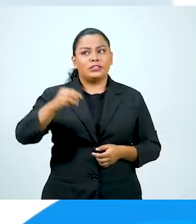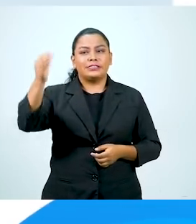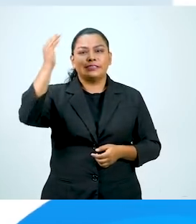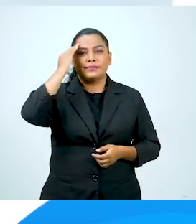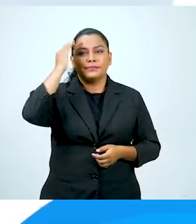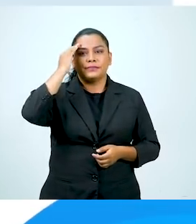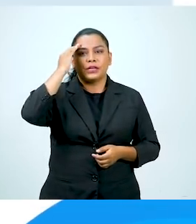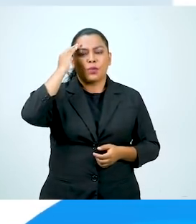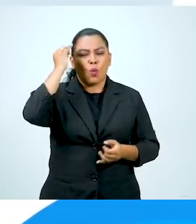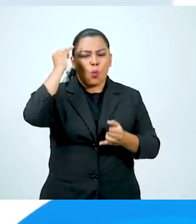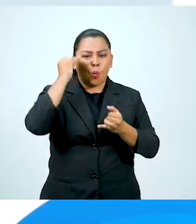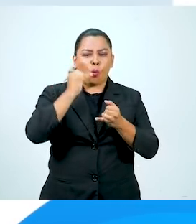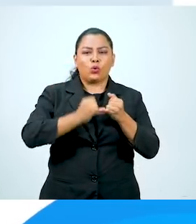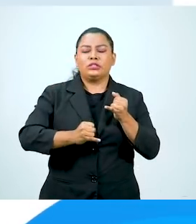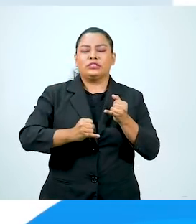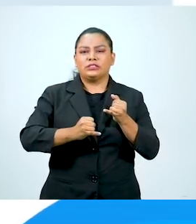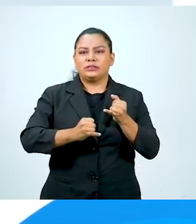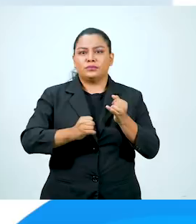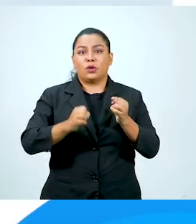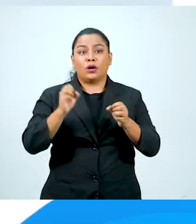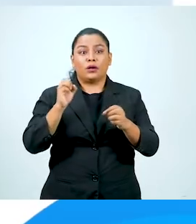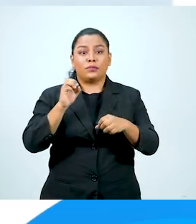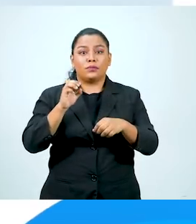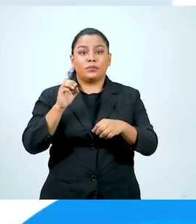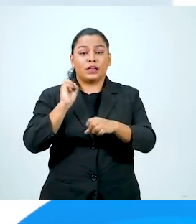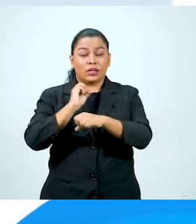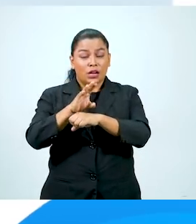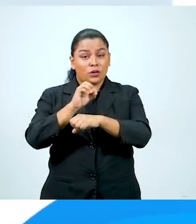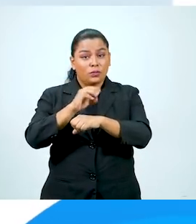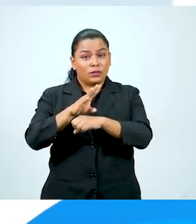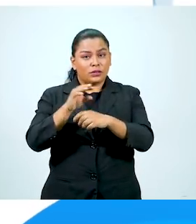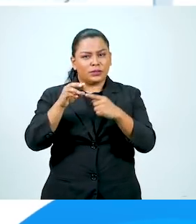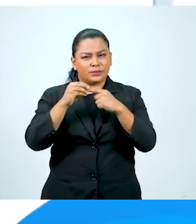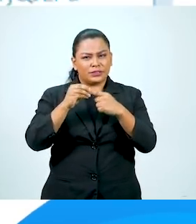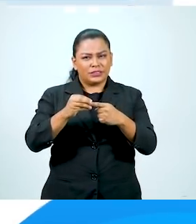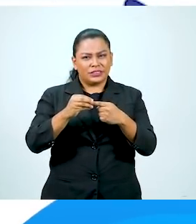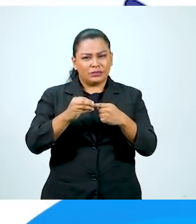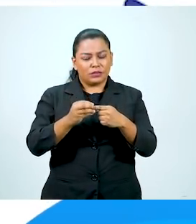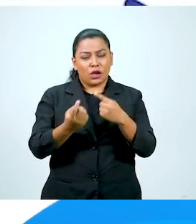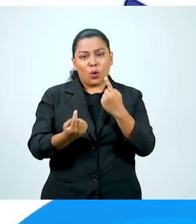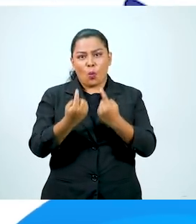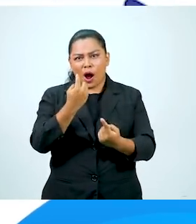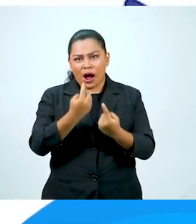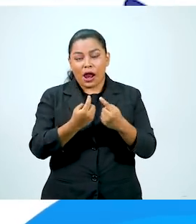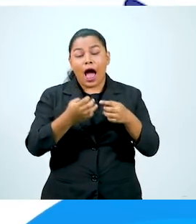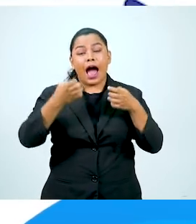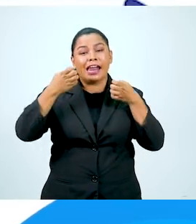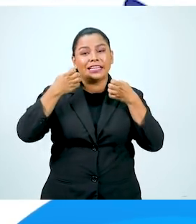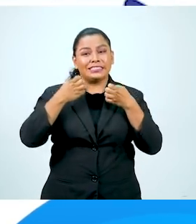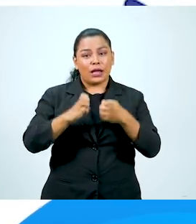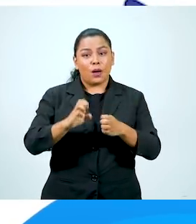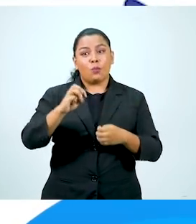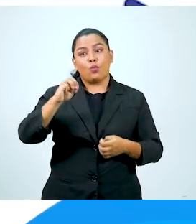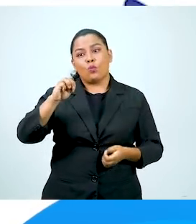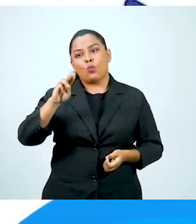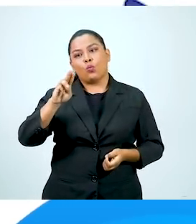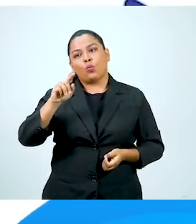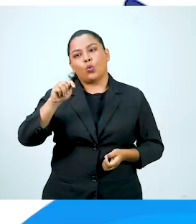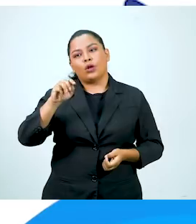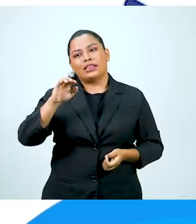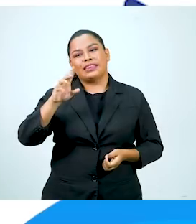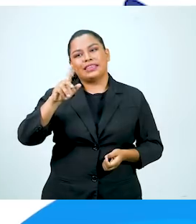Ahora conozcamos el último apartado de las orientaciones específicas, que corresponde a la estrategia